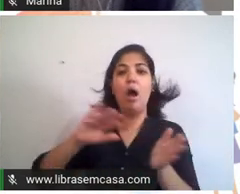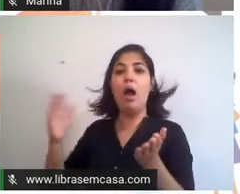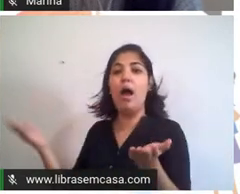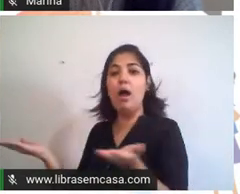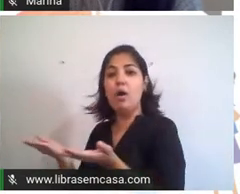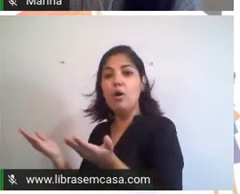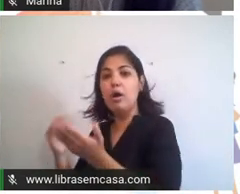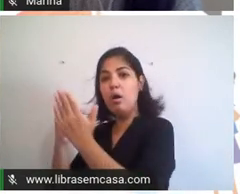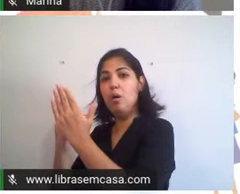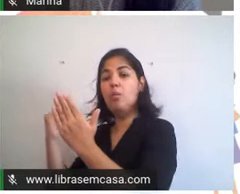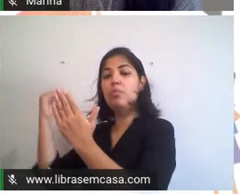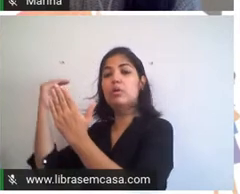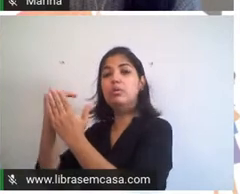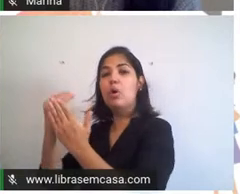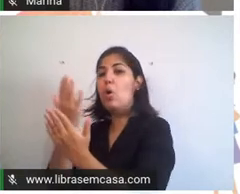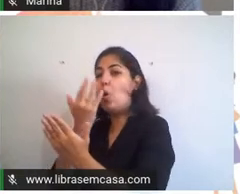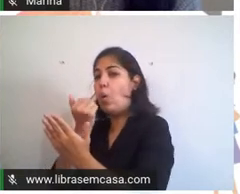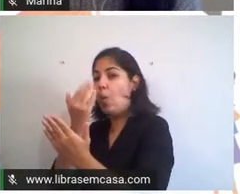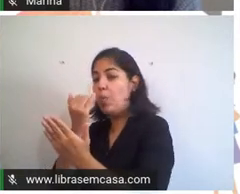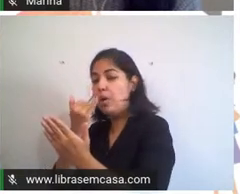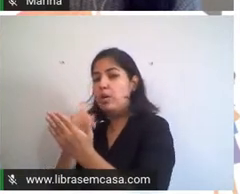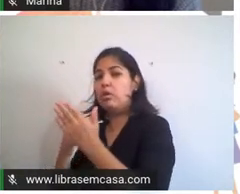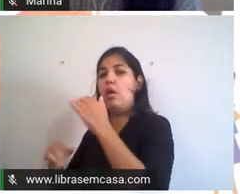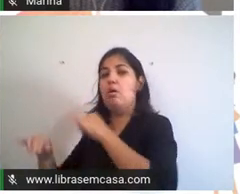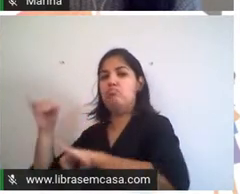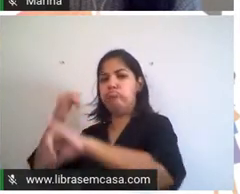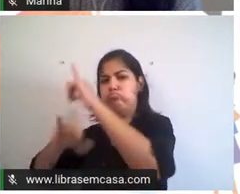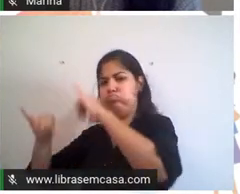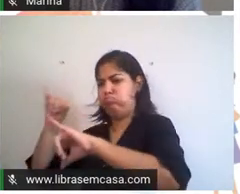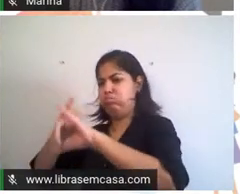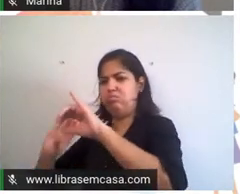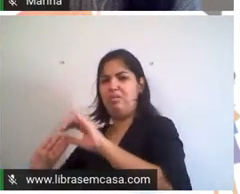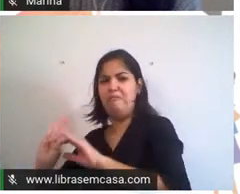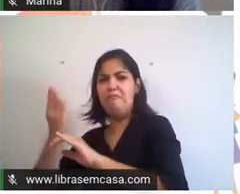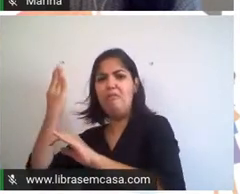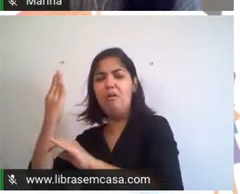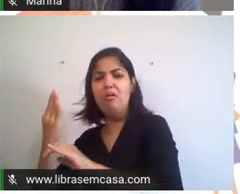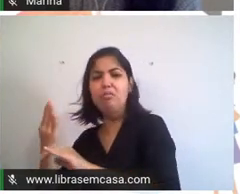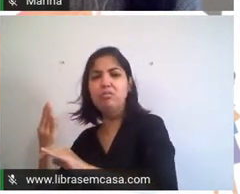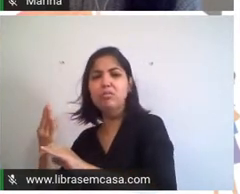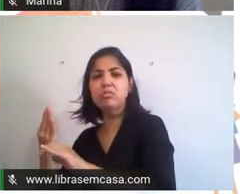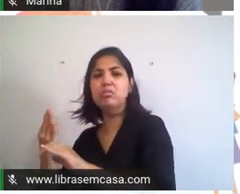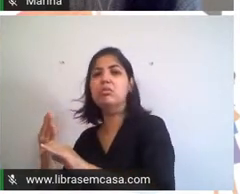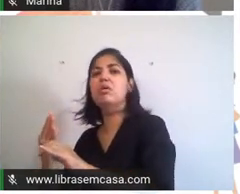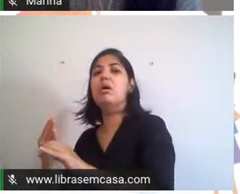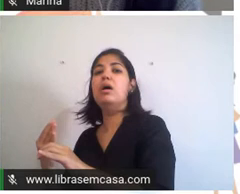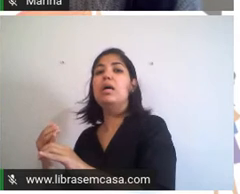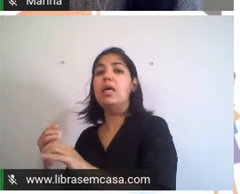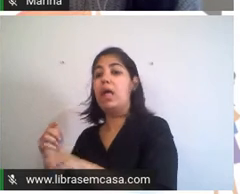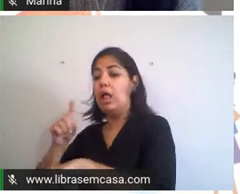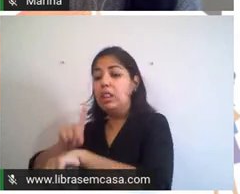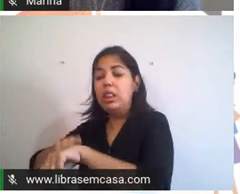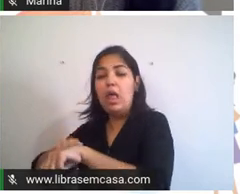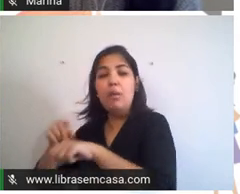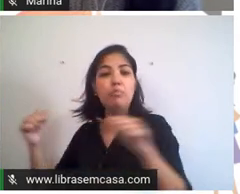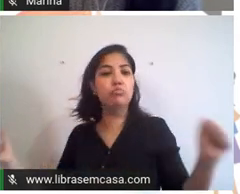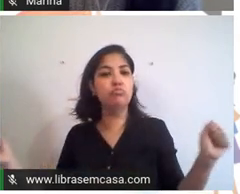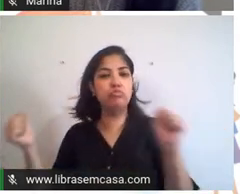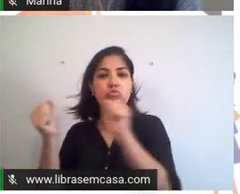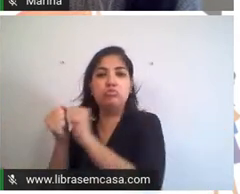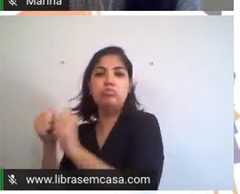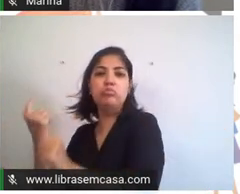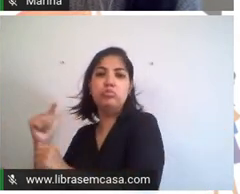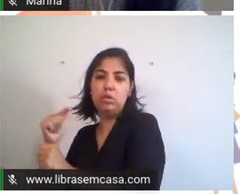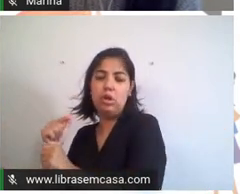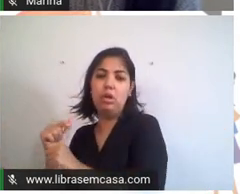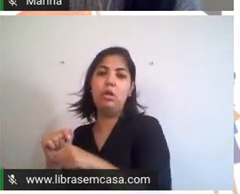consumo de bebidas alcohólicas en este tiempo. Entonces, lo que se ve es que la gente no va a salir desta pandemia con más